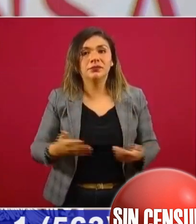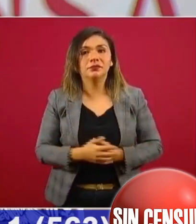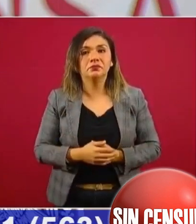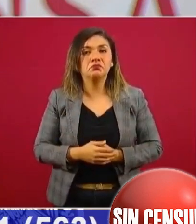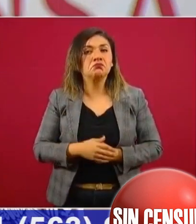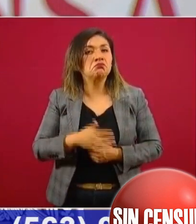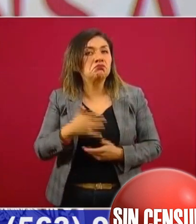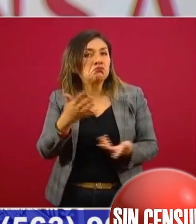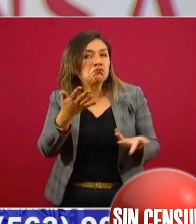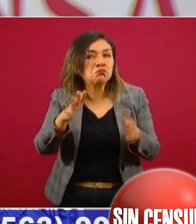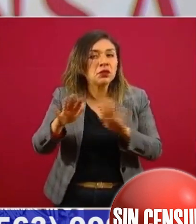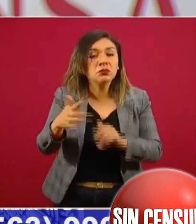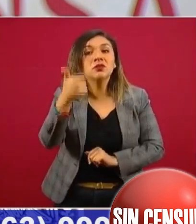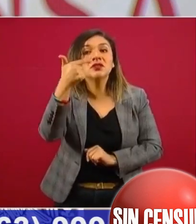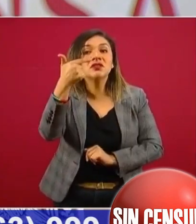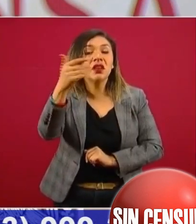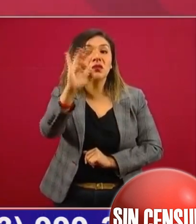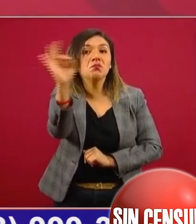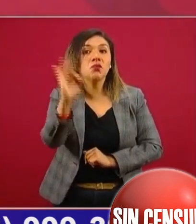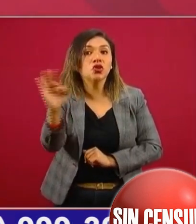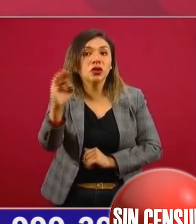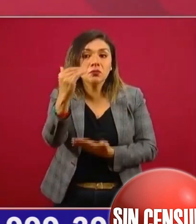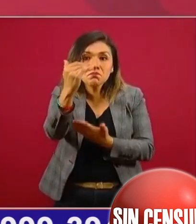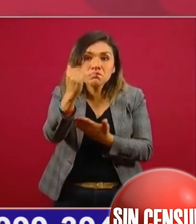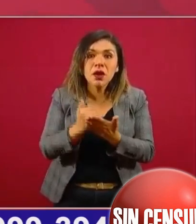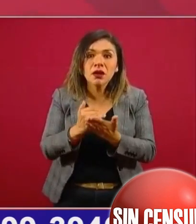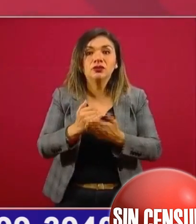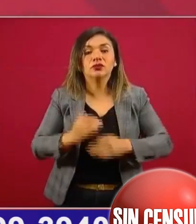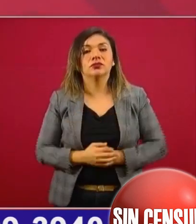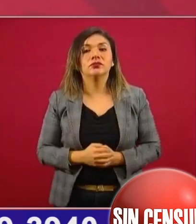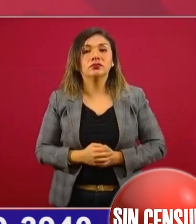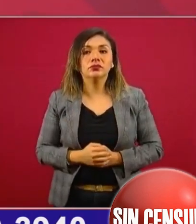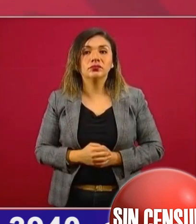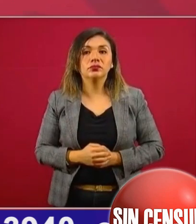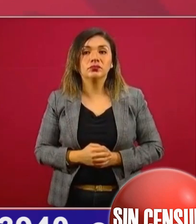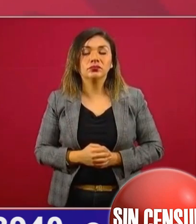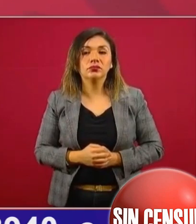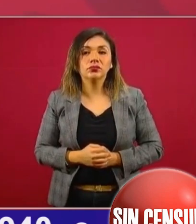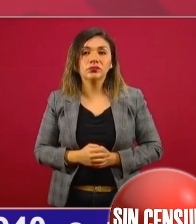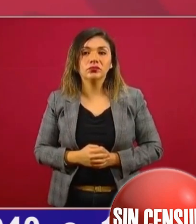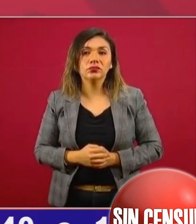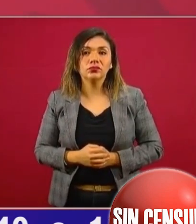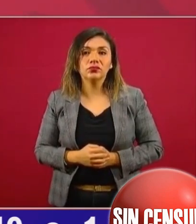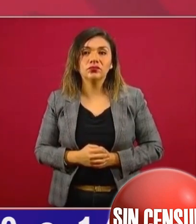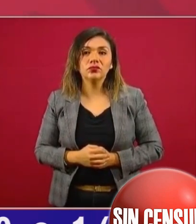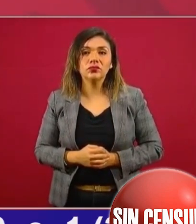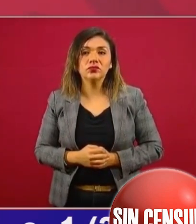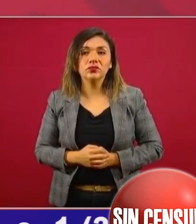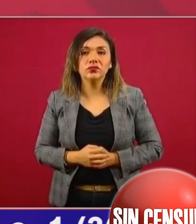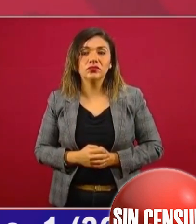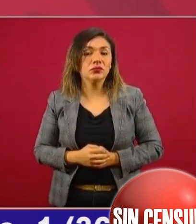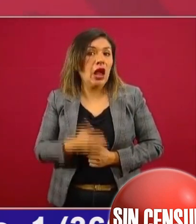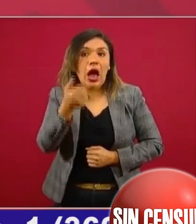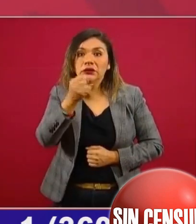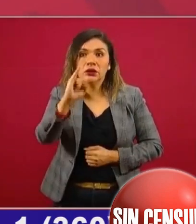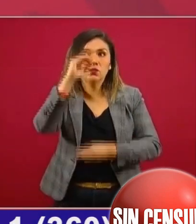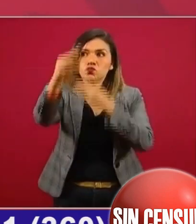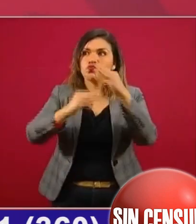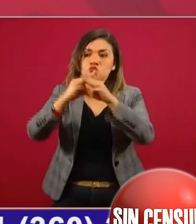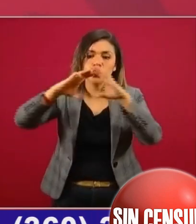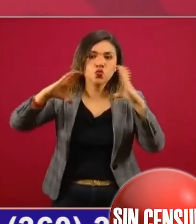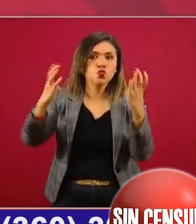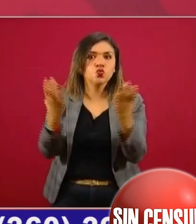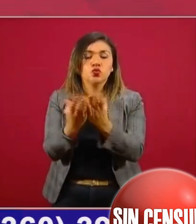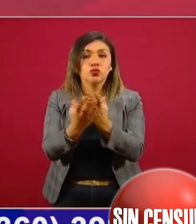promedio 7%. Va a caer la economía en el mundo.